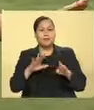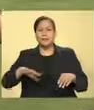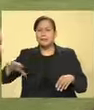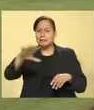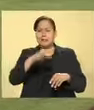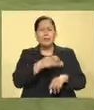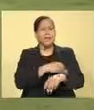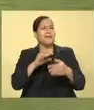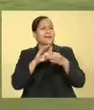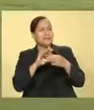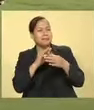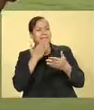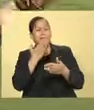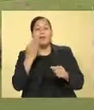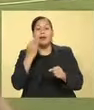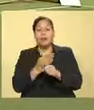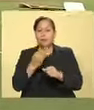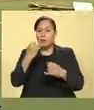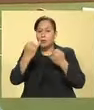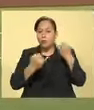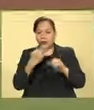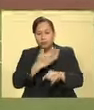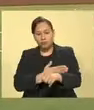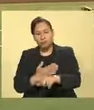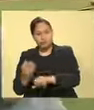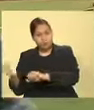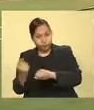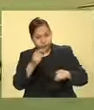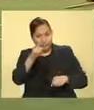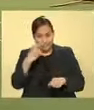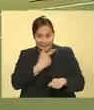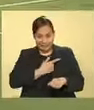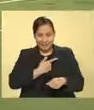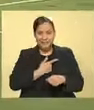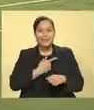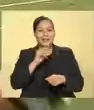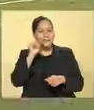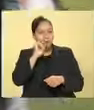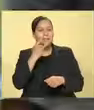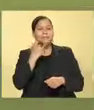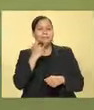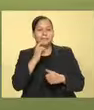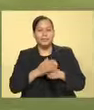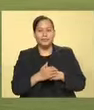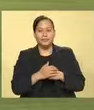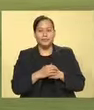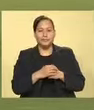muy familiar, hoy vamos a disfrutar de un juego de béisbol. ¿Les gusta? Acompáñenme a verlo.